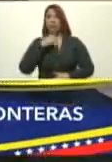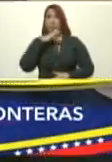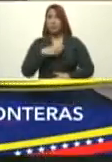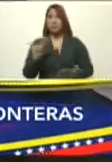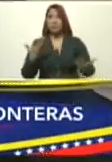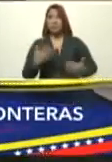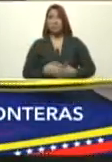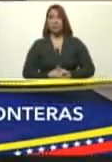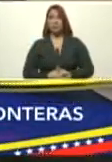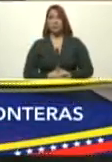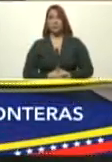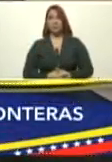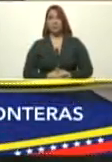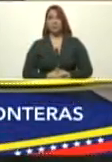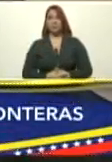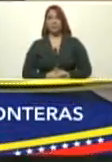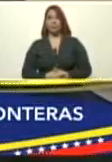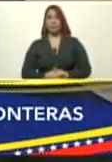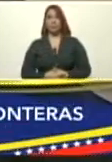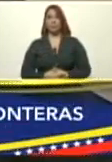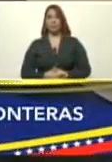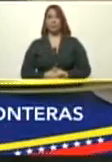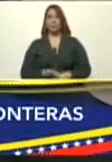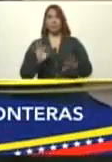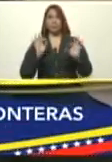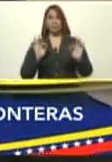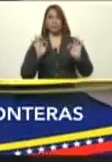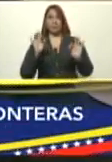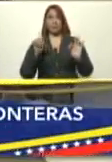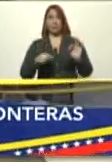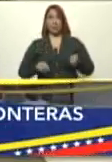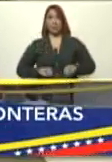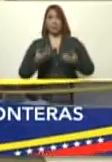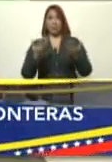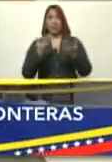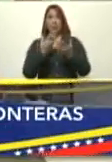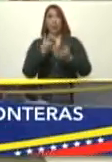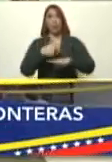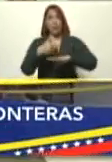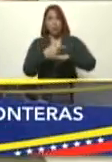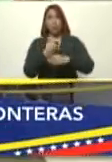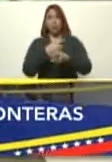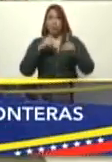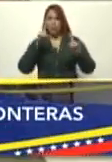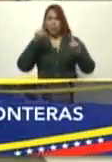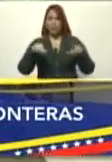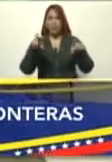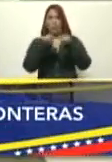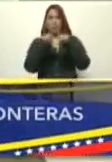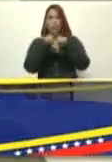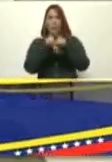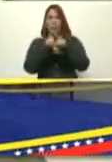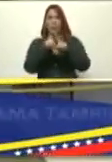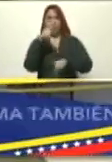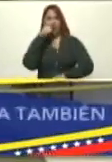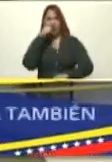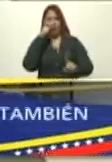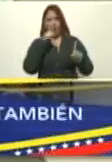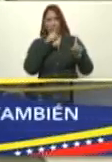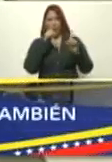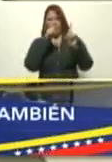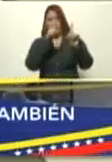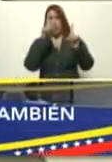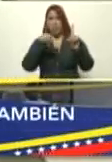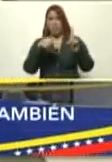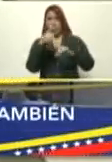hito. Y precisamente se da en un gobierno demócrata, al igual que el acoso de esta etapa se da en un